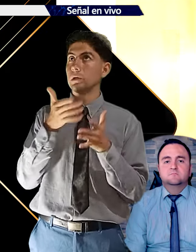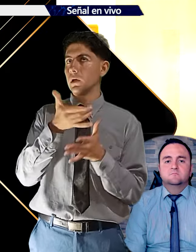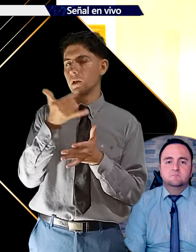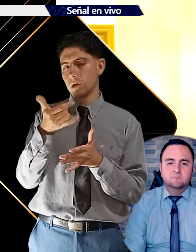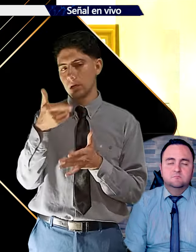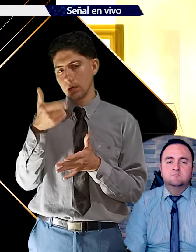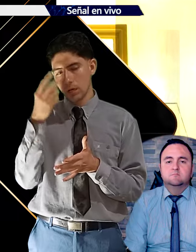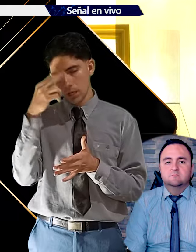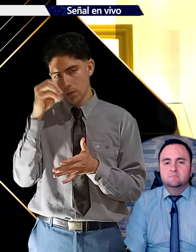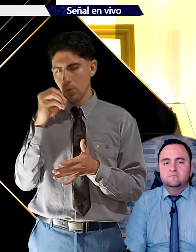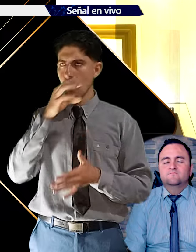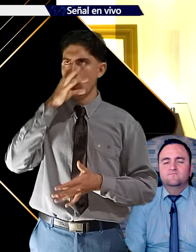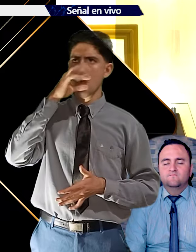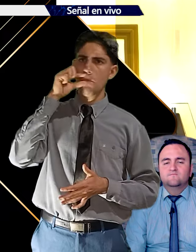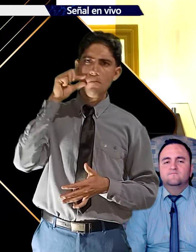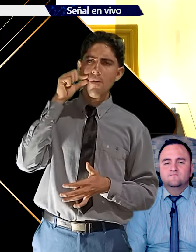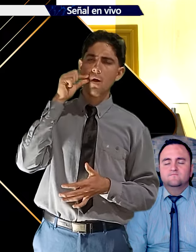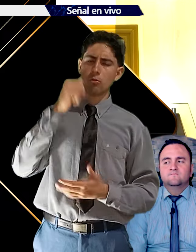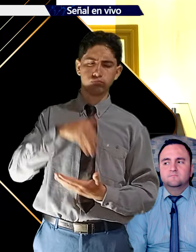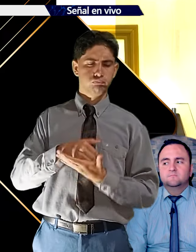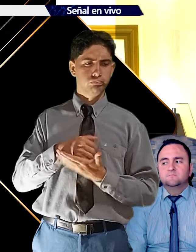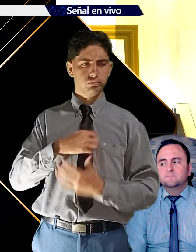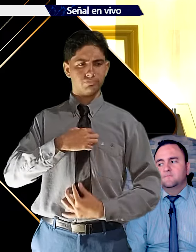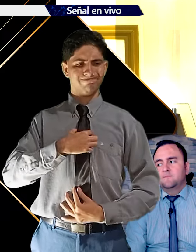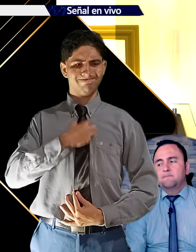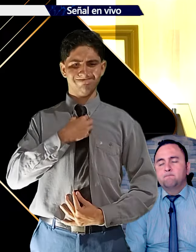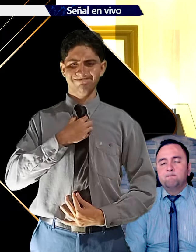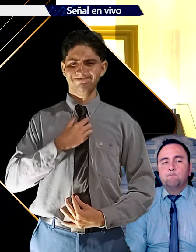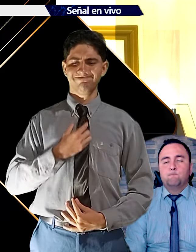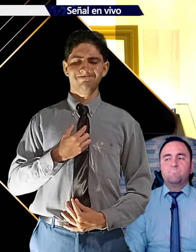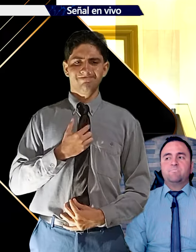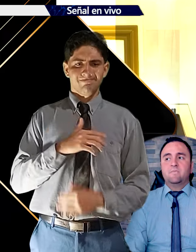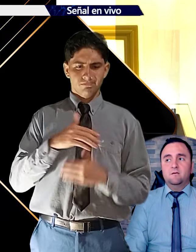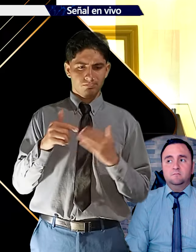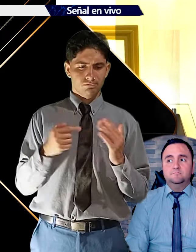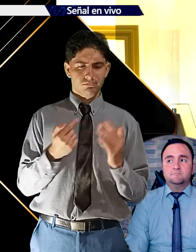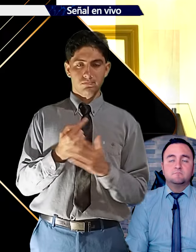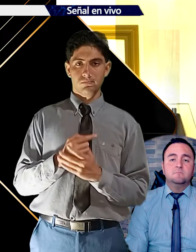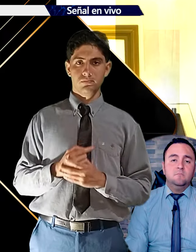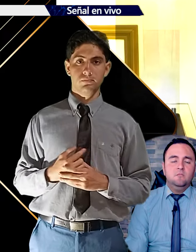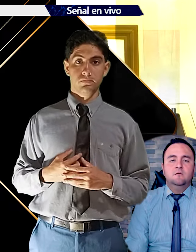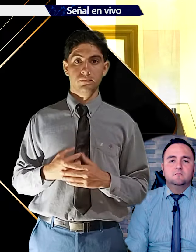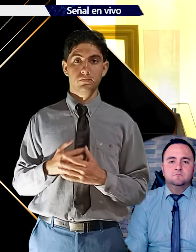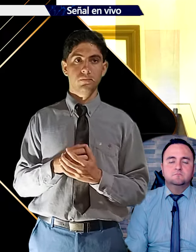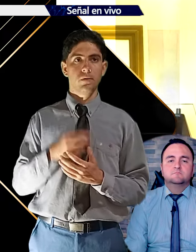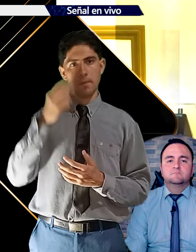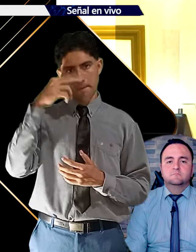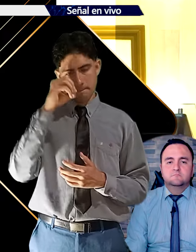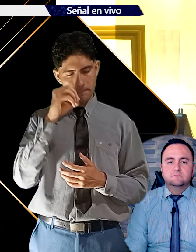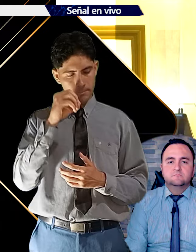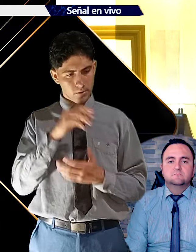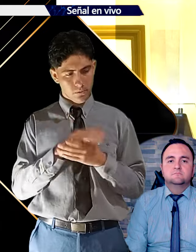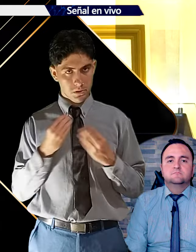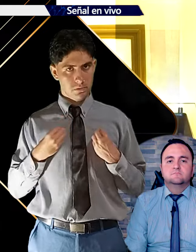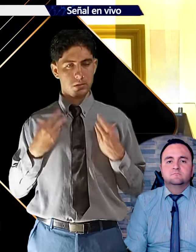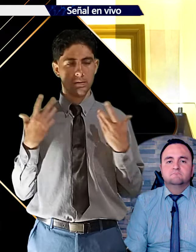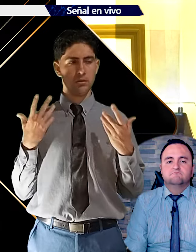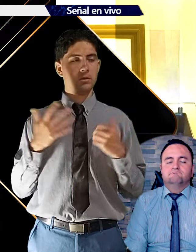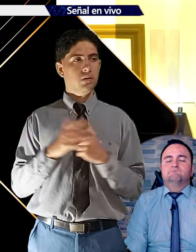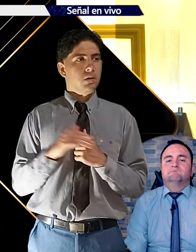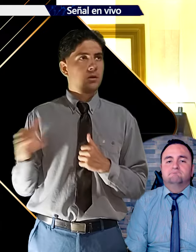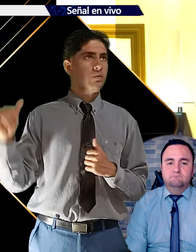hay que orar por la identidad desde varoncito. Explique, tú eres un varón, tú eres un varón. Vístelo como un varón. Esa palabrita unisex. Cuando mi